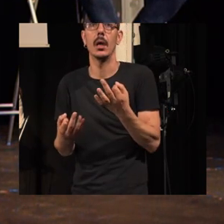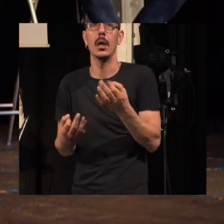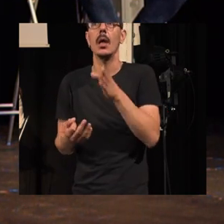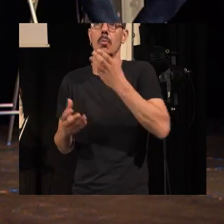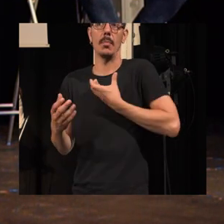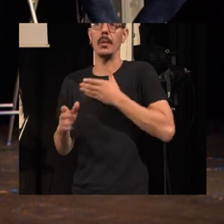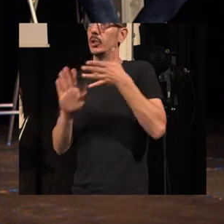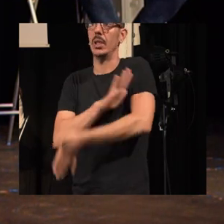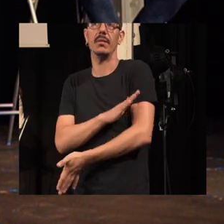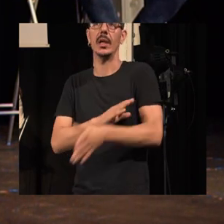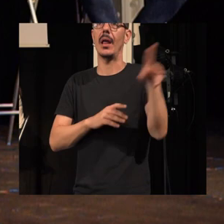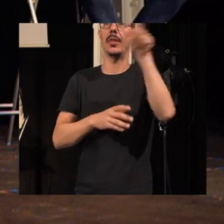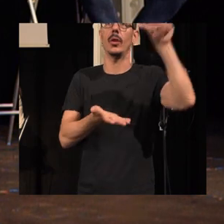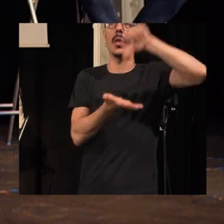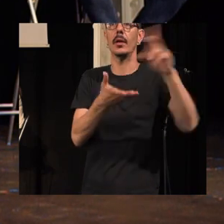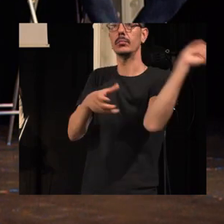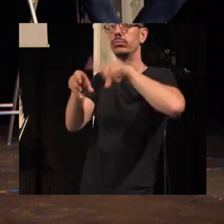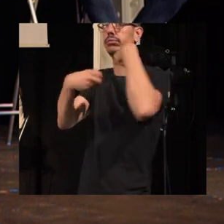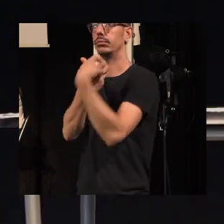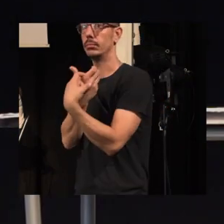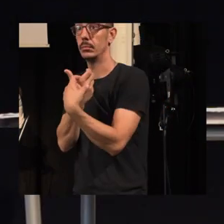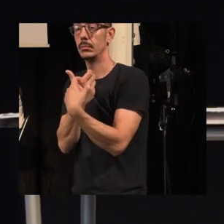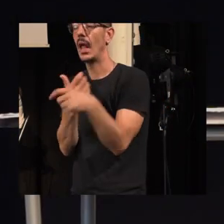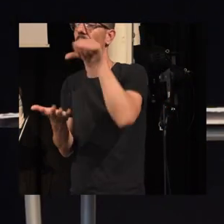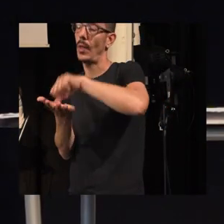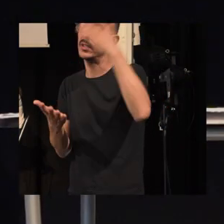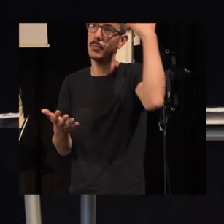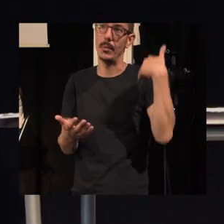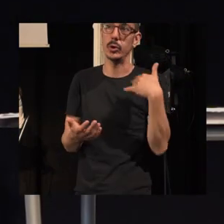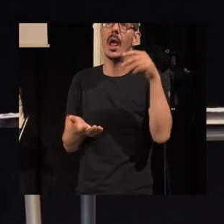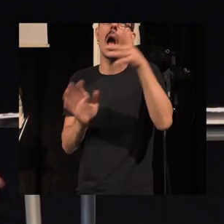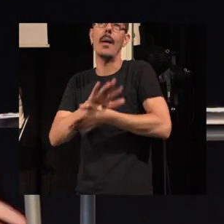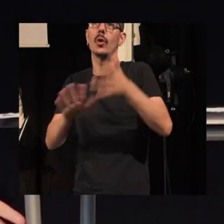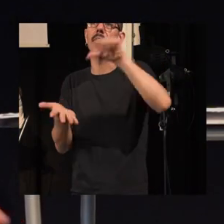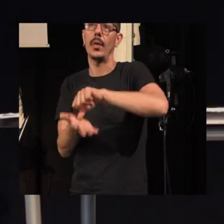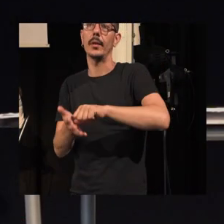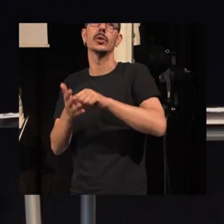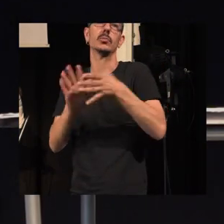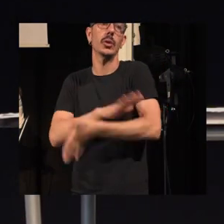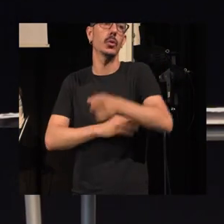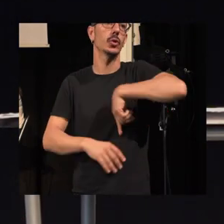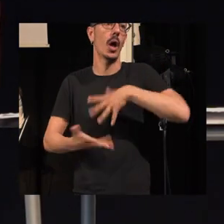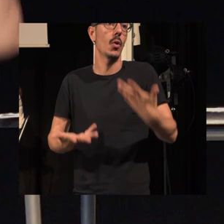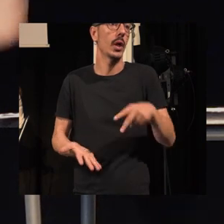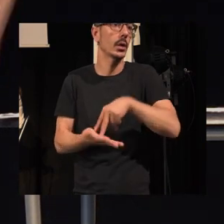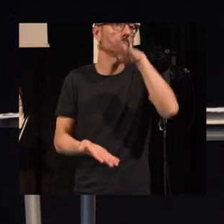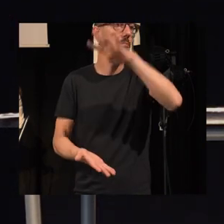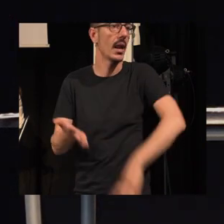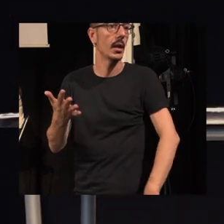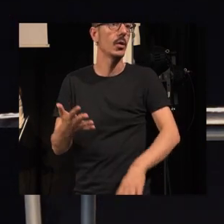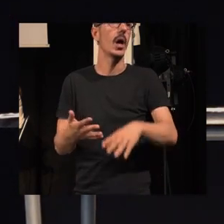políticas directas de nuestras ciudades y de nuestros pueblos? Y hablo de nuestras ciudades porque es aquí Barcelona, es Madrid, que es